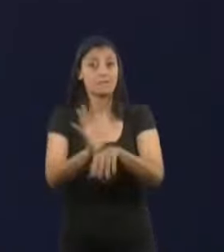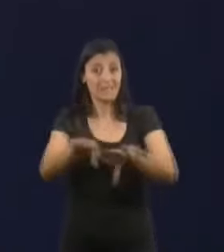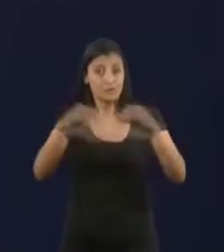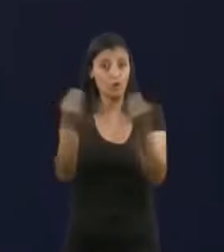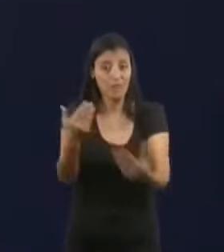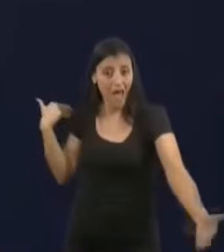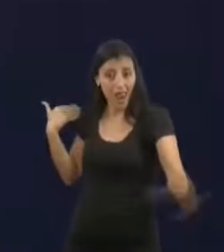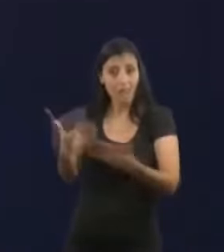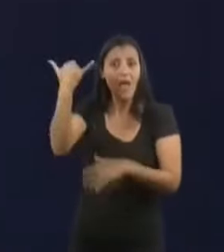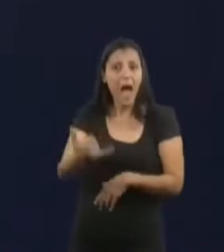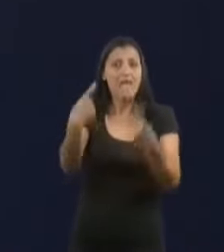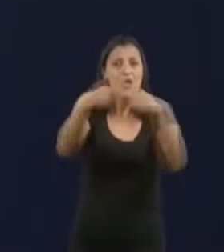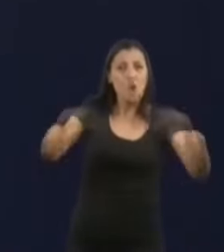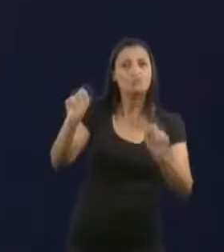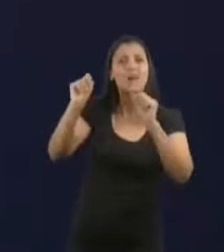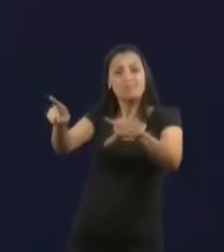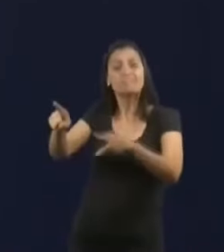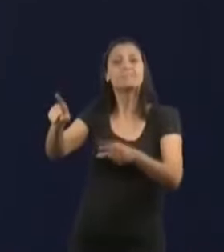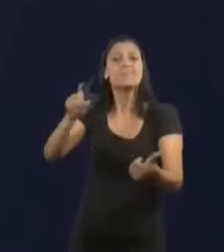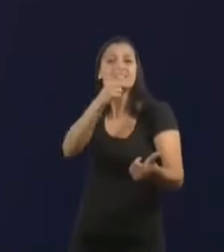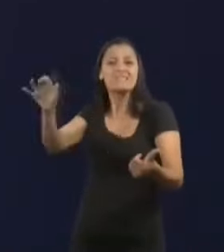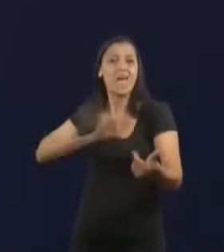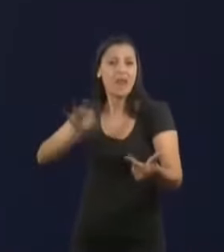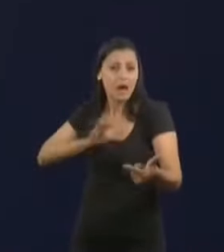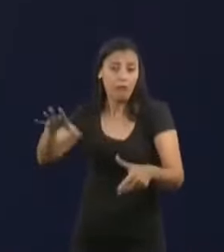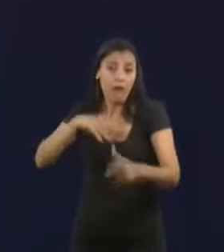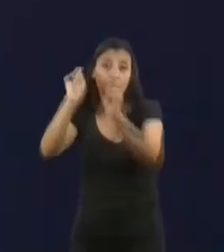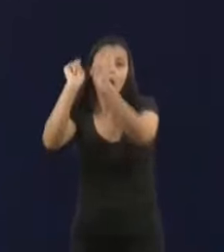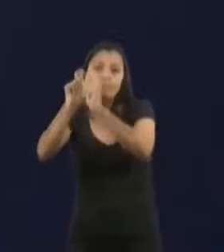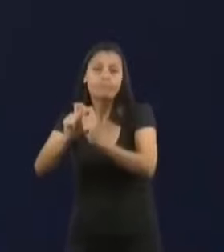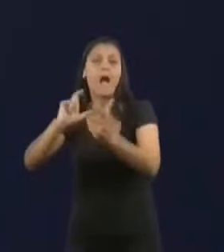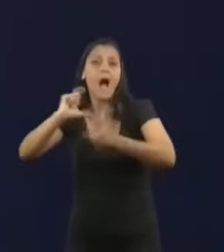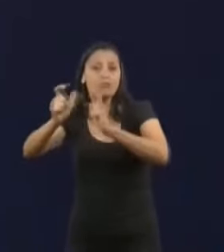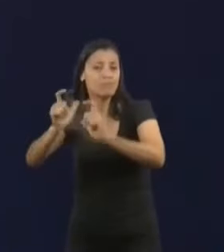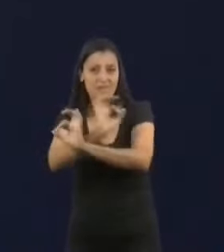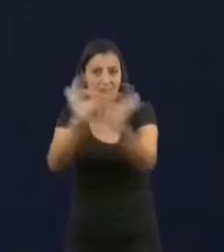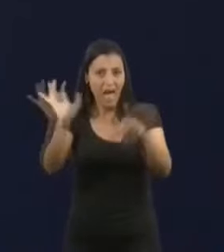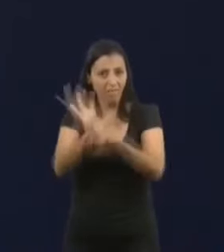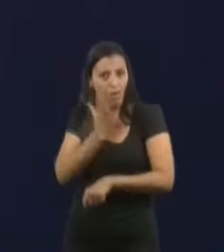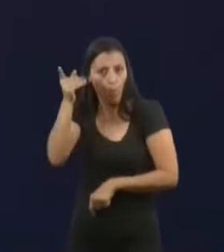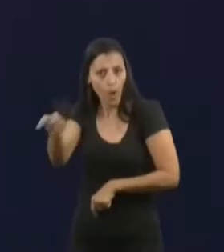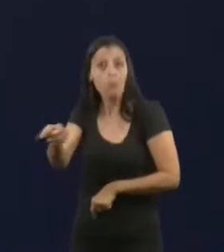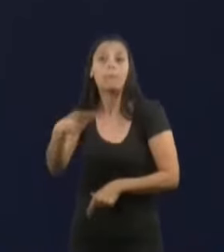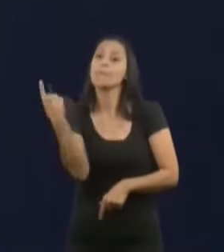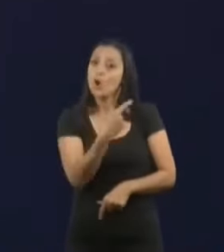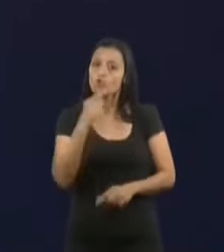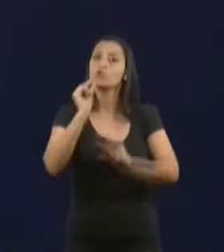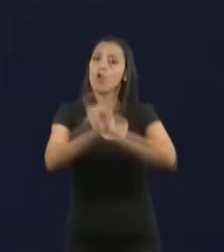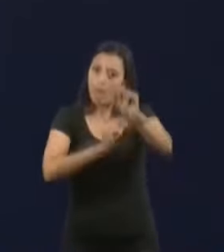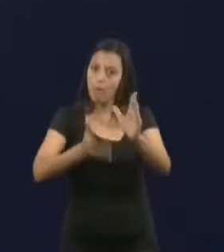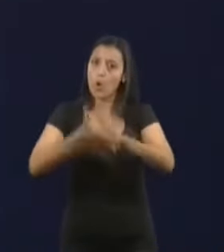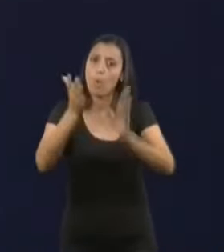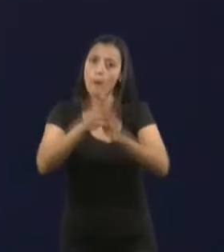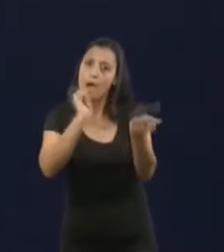años de de vida obsoleto lógicamente y que estamos Ya cambiando en el marco de